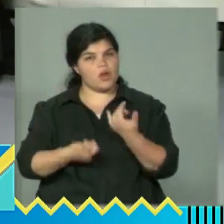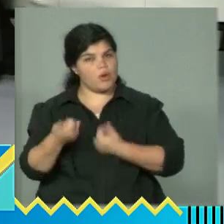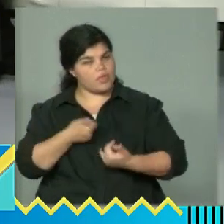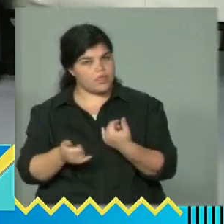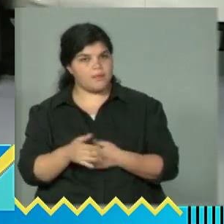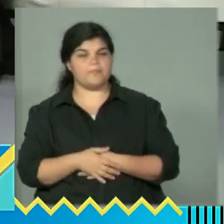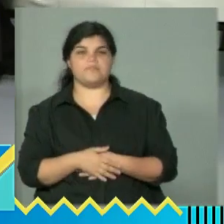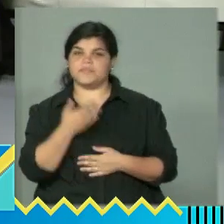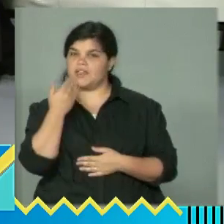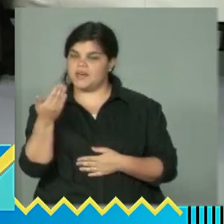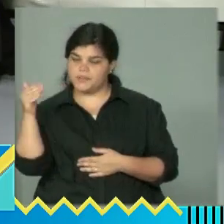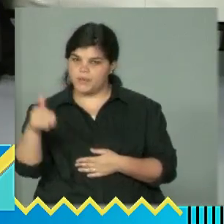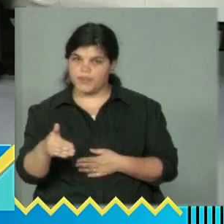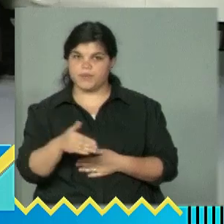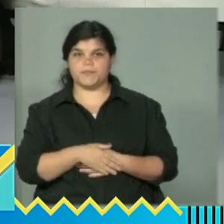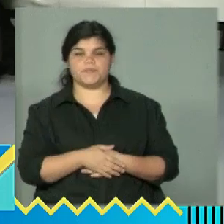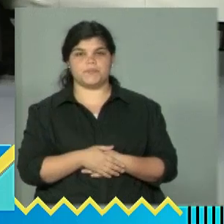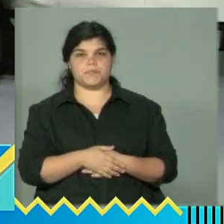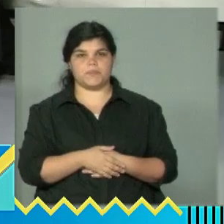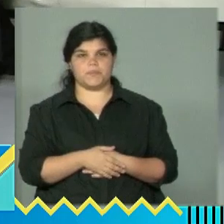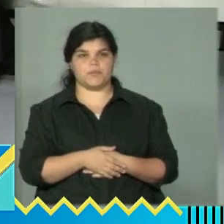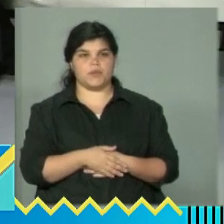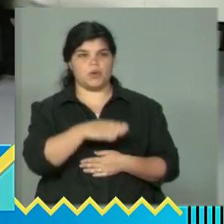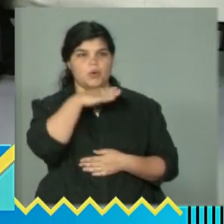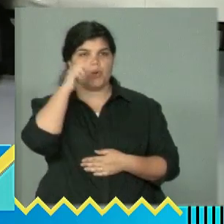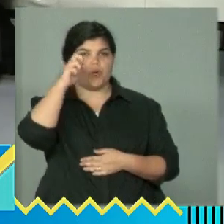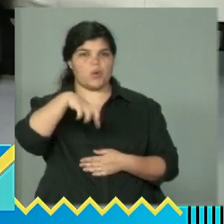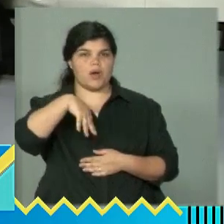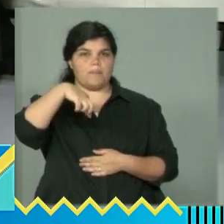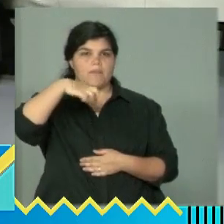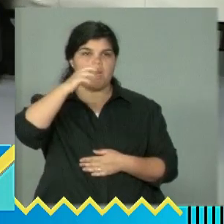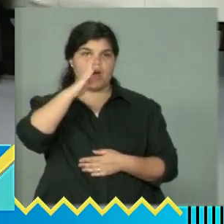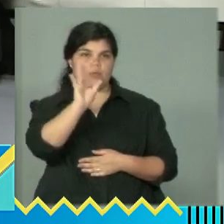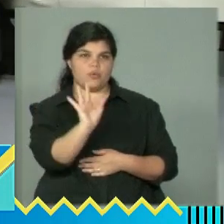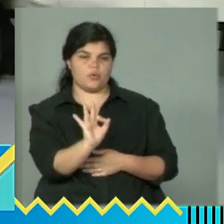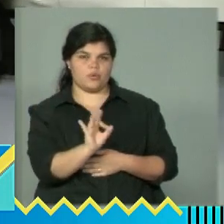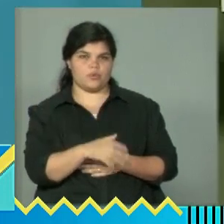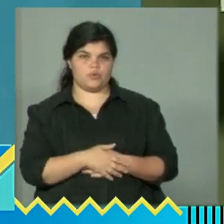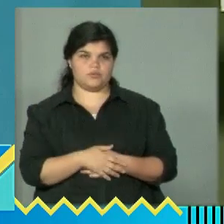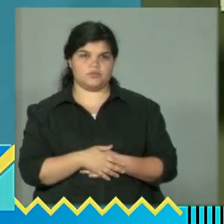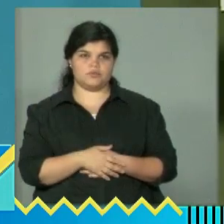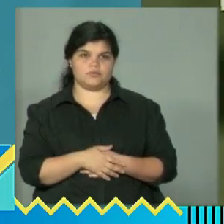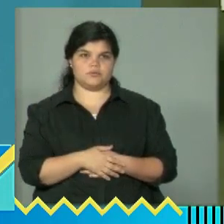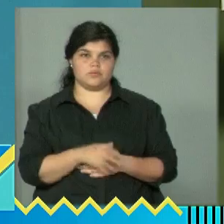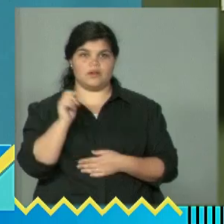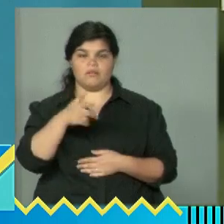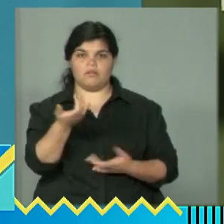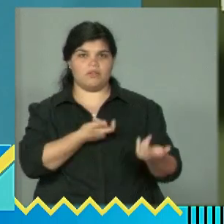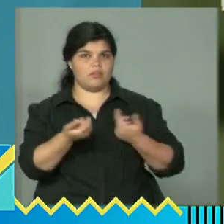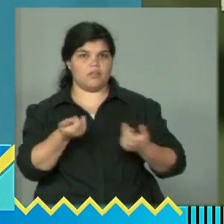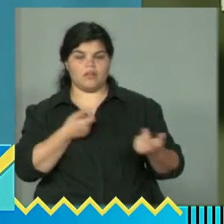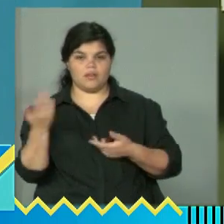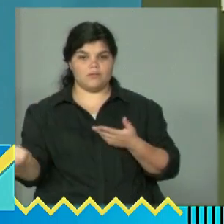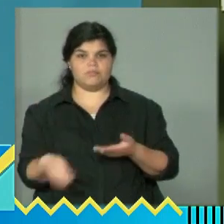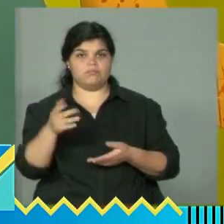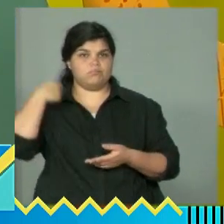esto. Muchísimas gracias por esto. Bueno, Juan Pablo, la verdad que nos has dado para tener programa para rato,